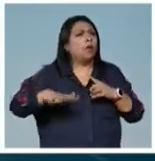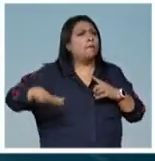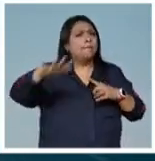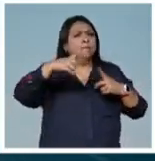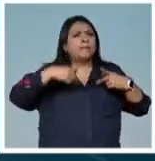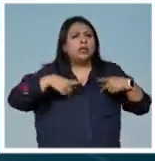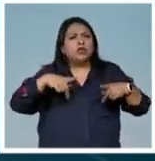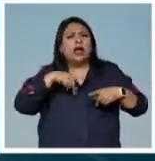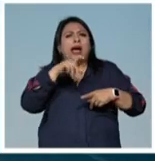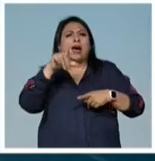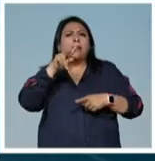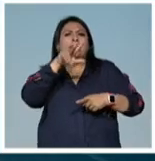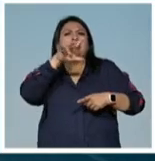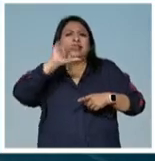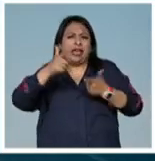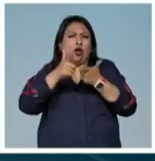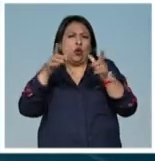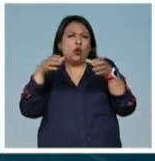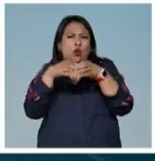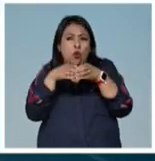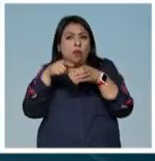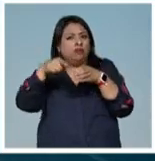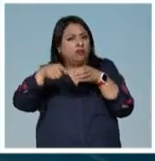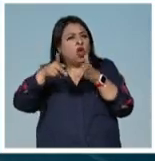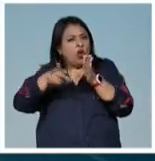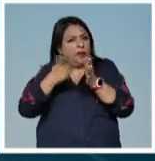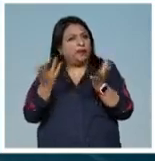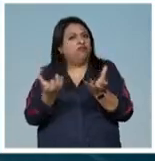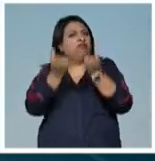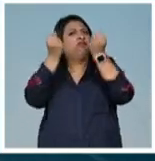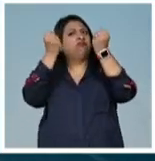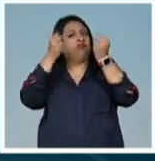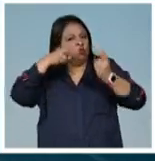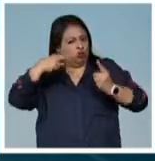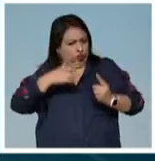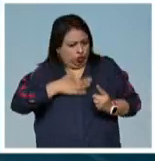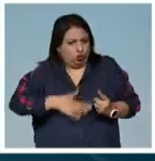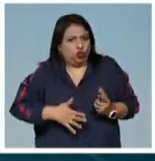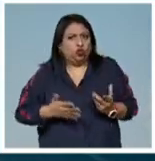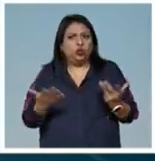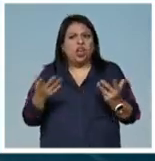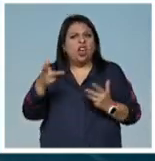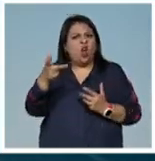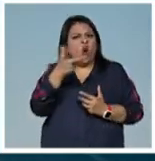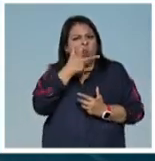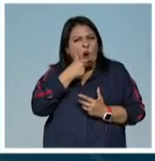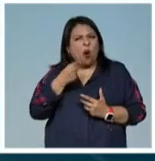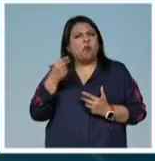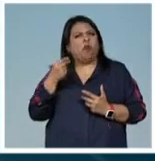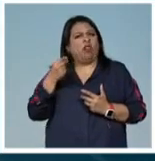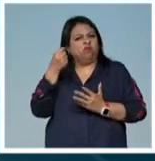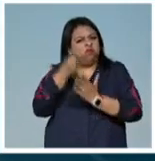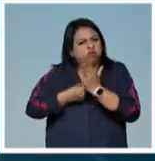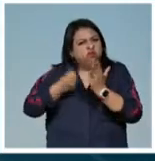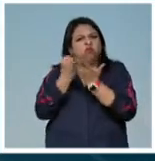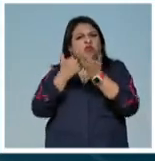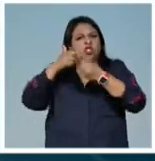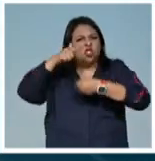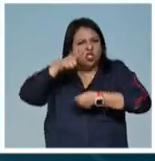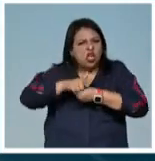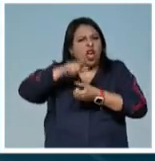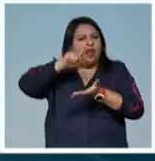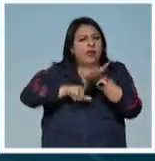villismo. El villismo ha recuperado su percepción, la justa, de gran caudillo de la lucha social en